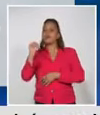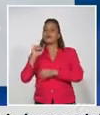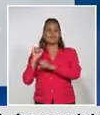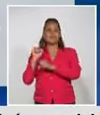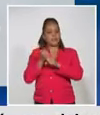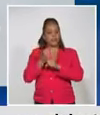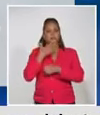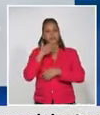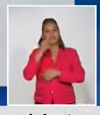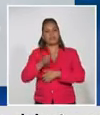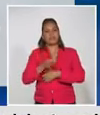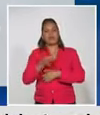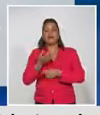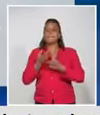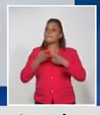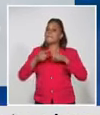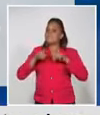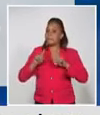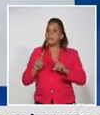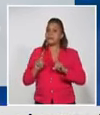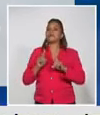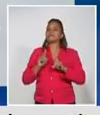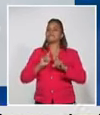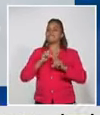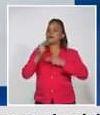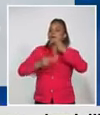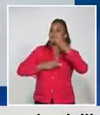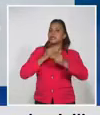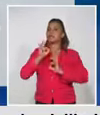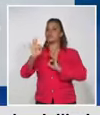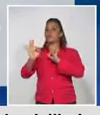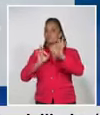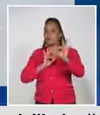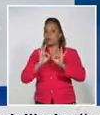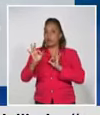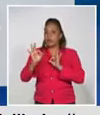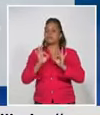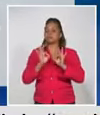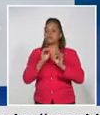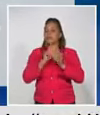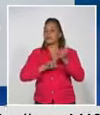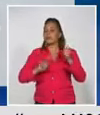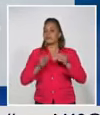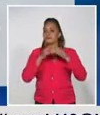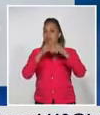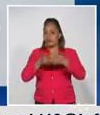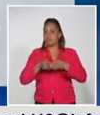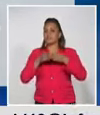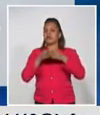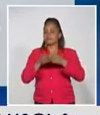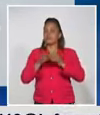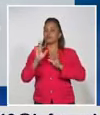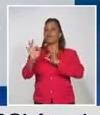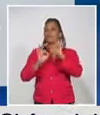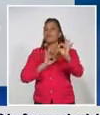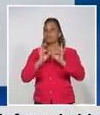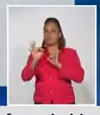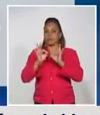equipo, pues hacerlo con un poco de más orden para evitar un incremento mayor del